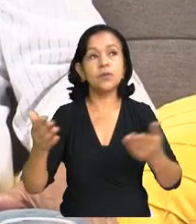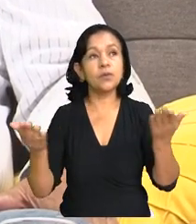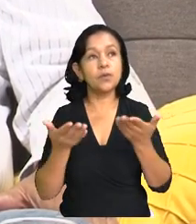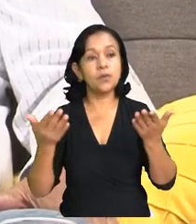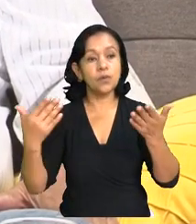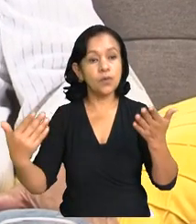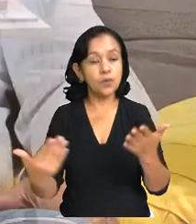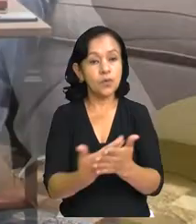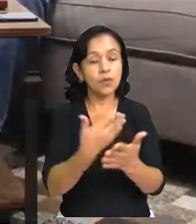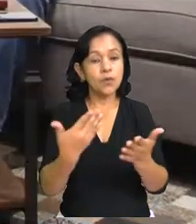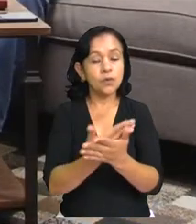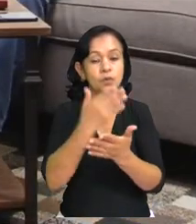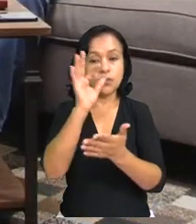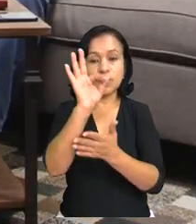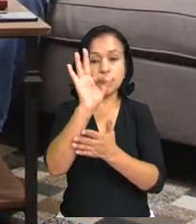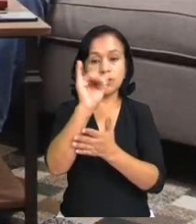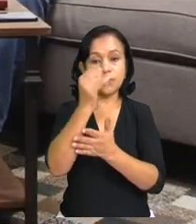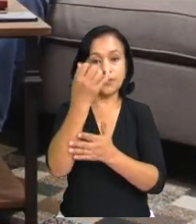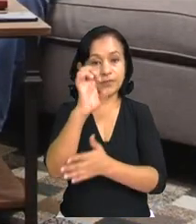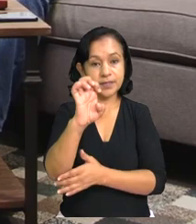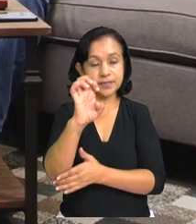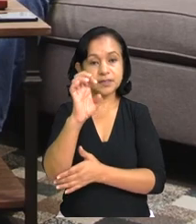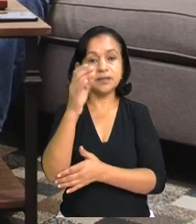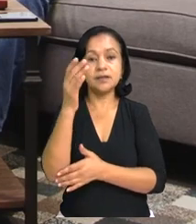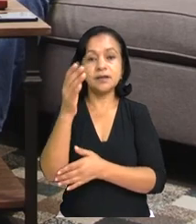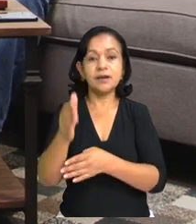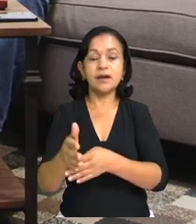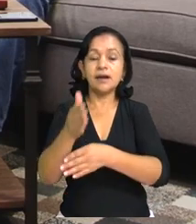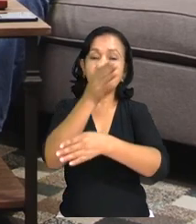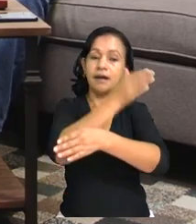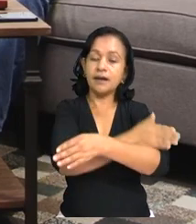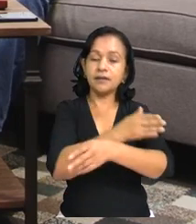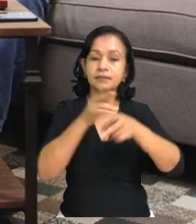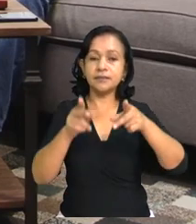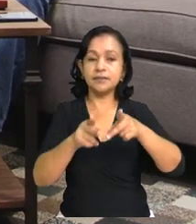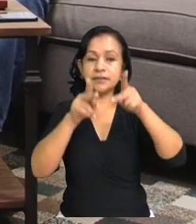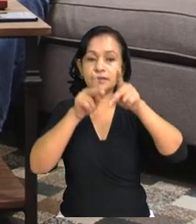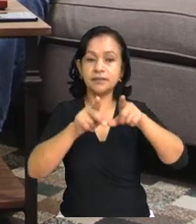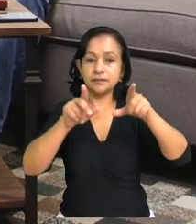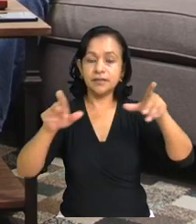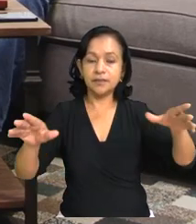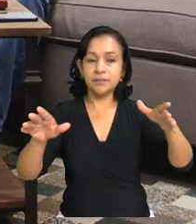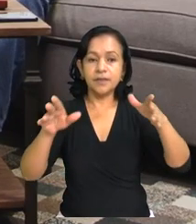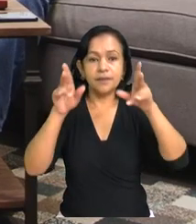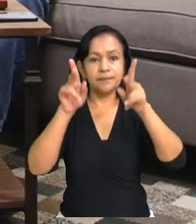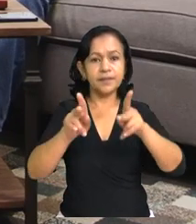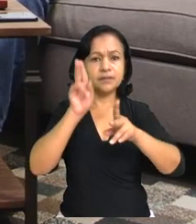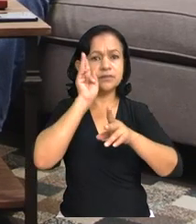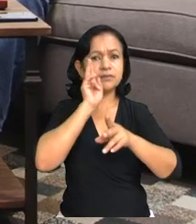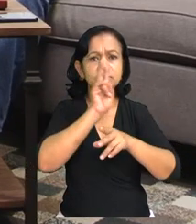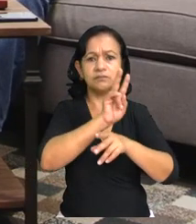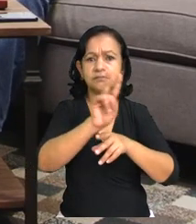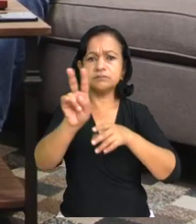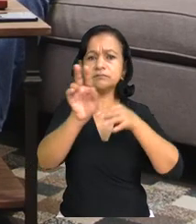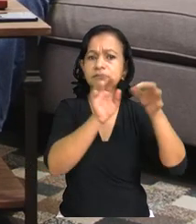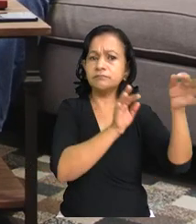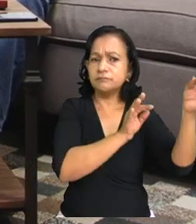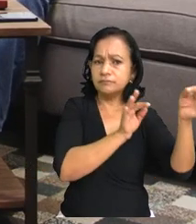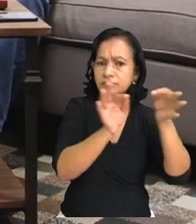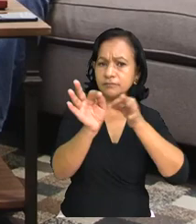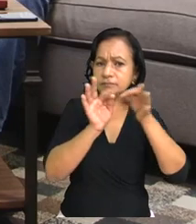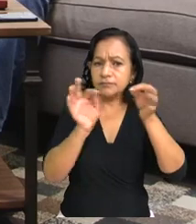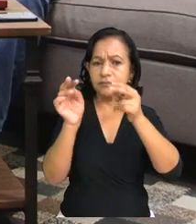nuevo FICE. Compañero, pues antes de irnos a la pausa, nuestra audiencia apreciaba un video y en él pues se explicaban algunos procesos de